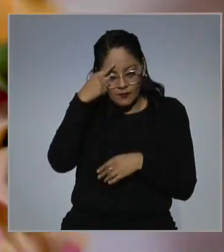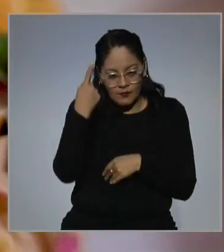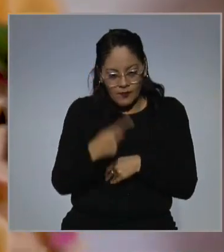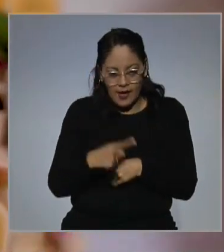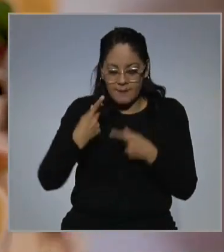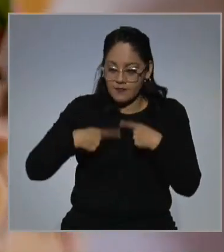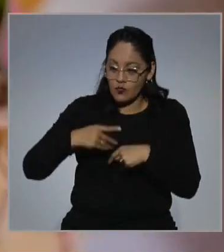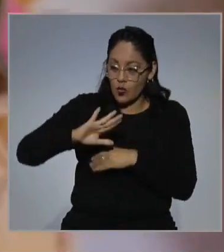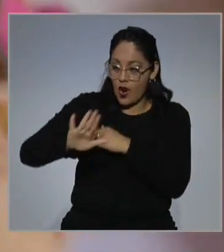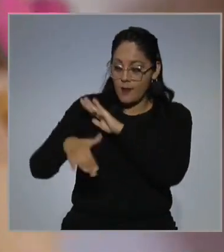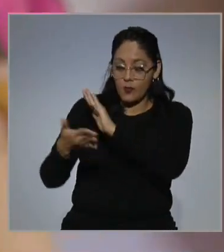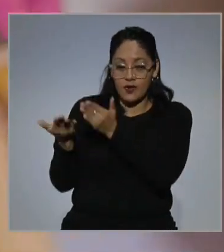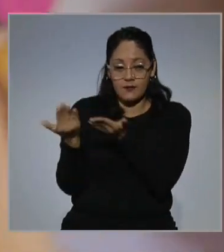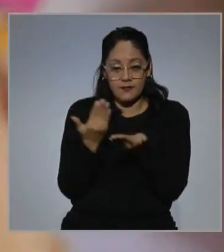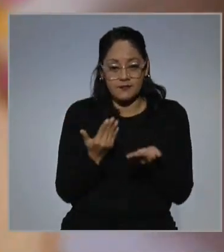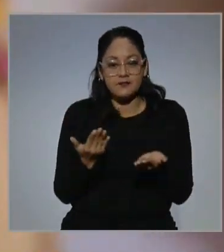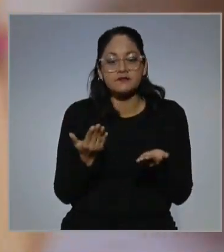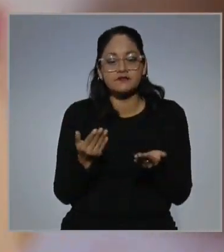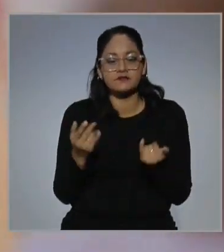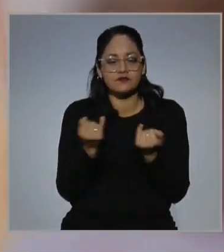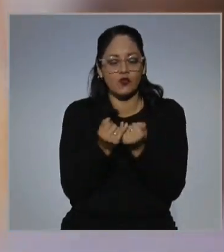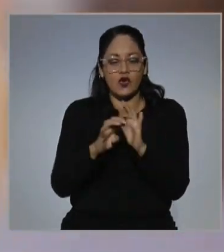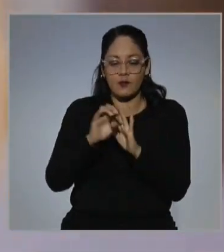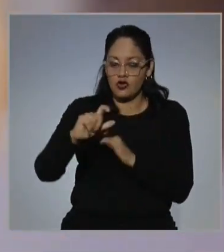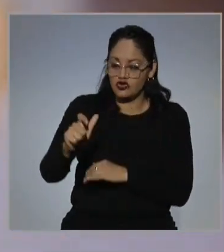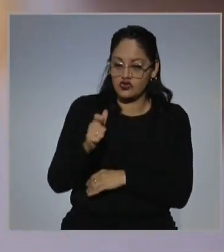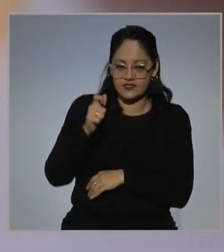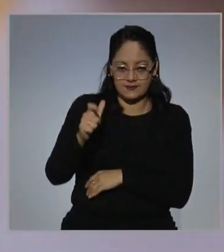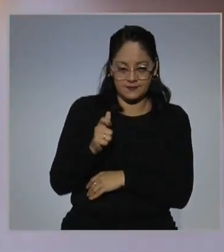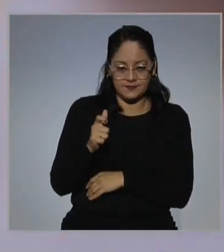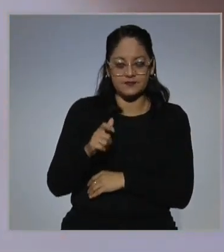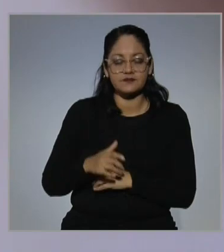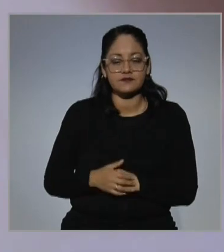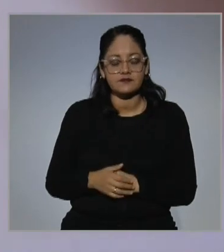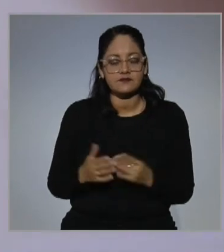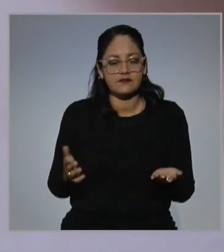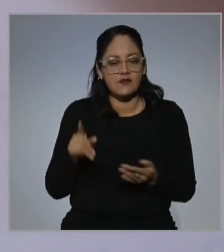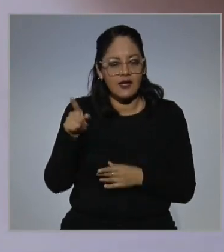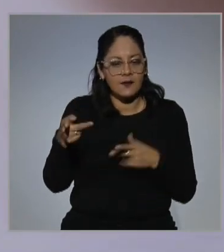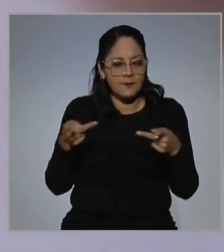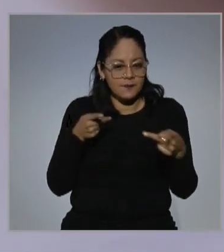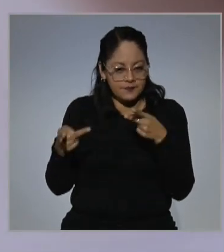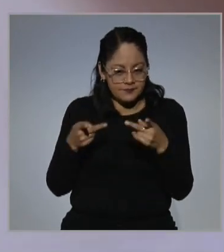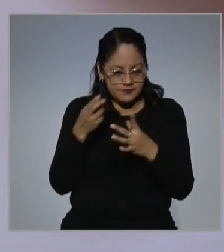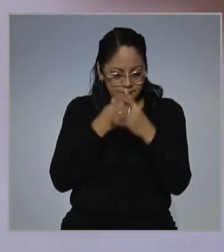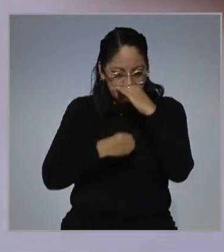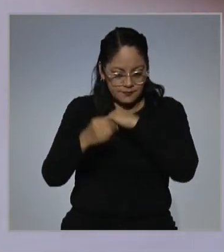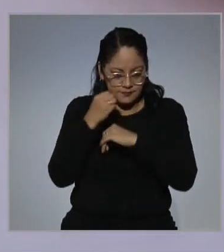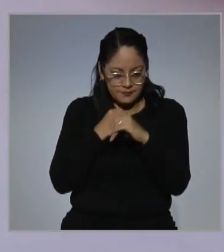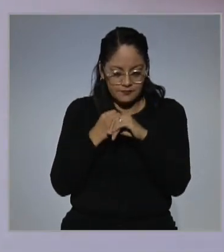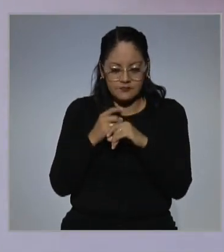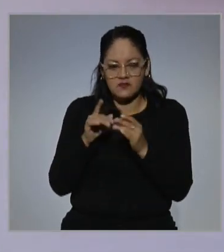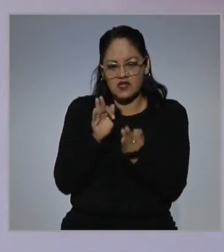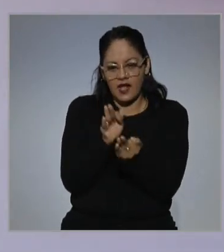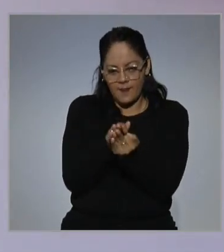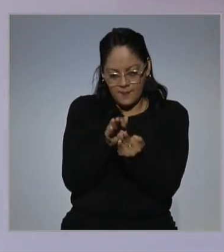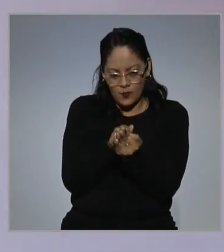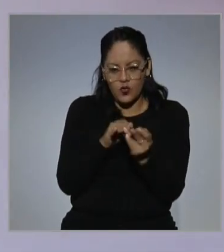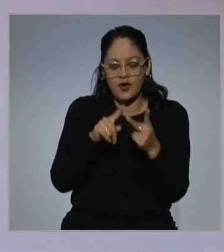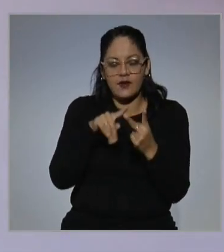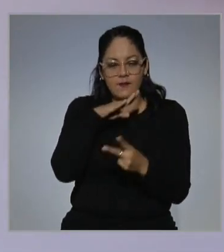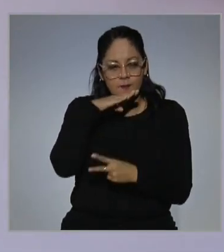sus muertos. Entonces, en el caso de Xochimilco, se prepara la comida como los tamales,